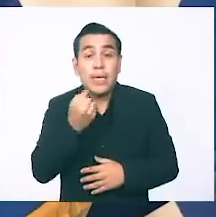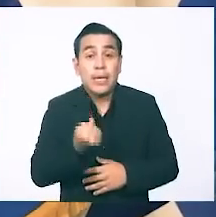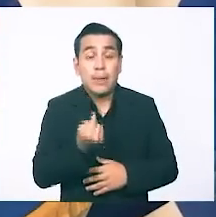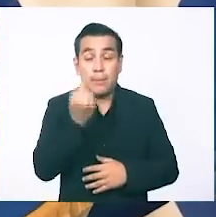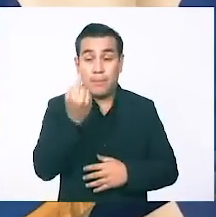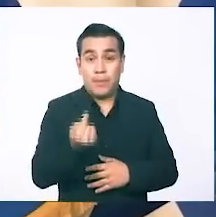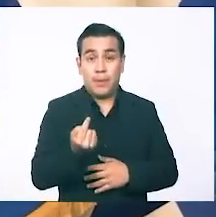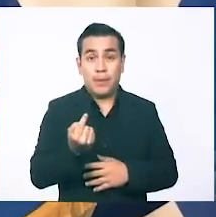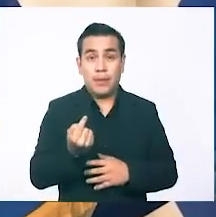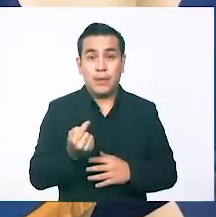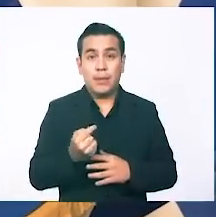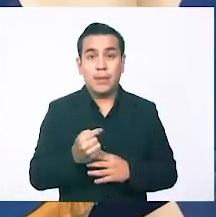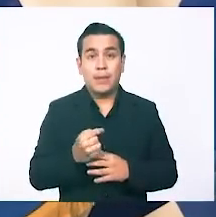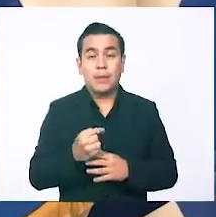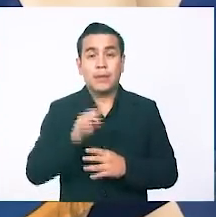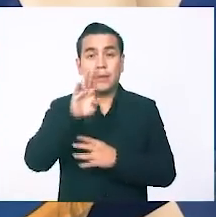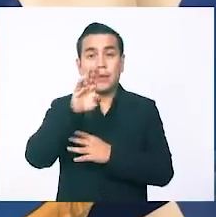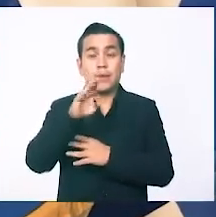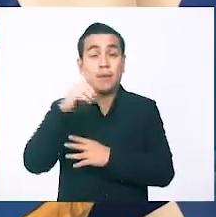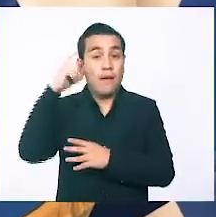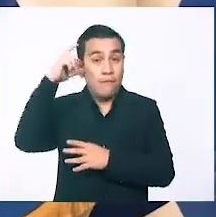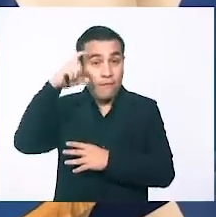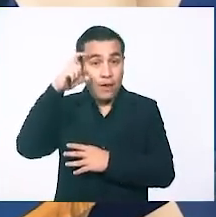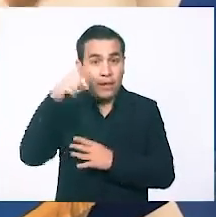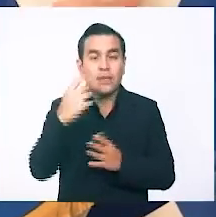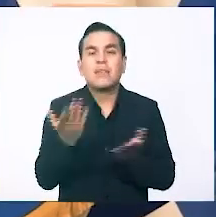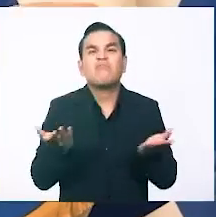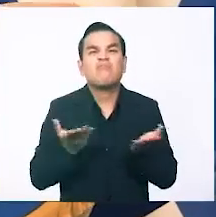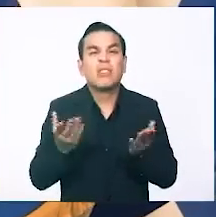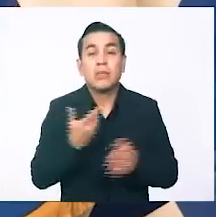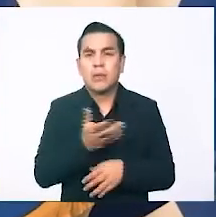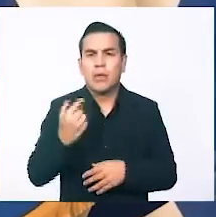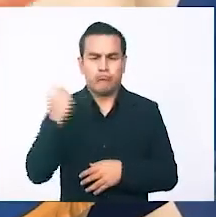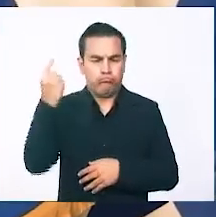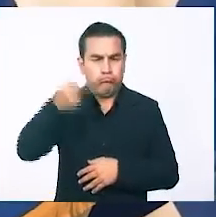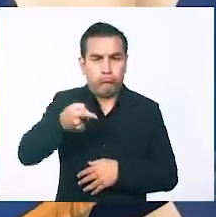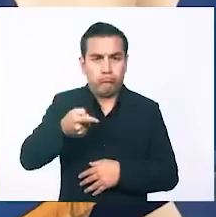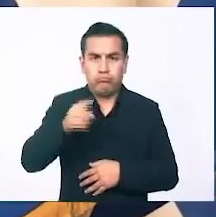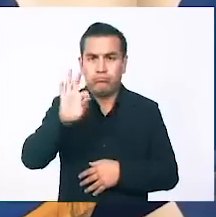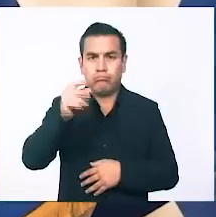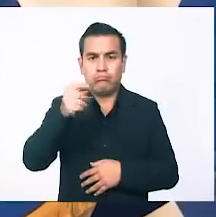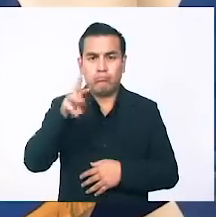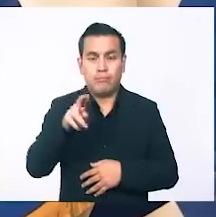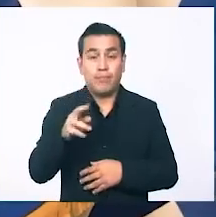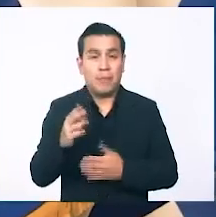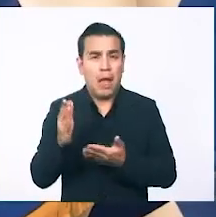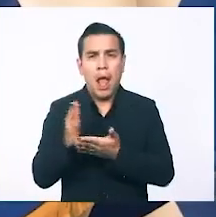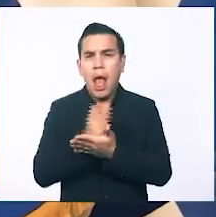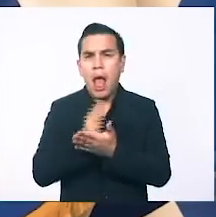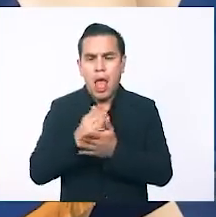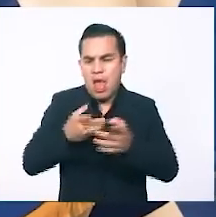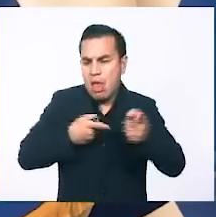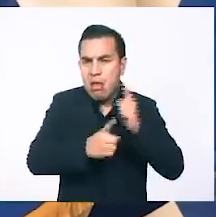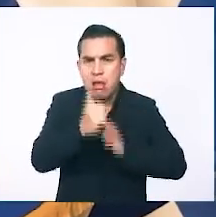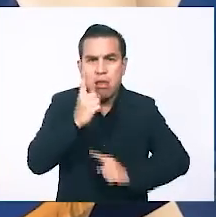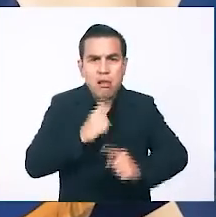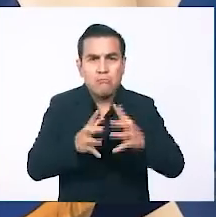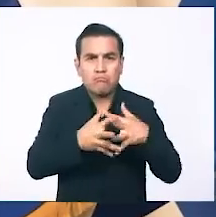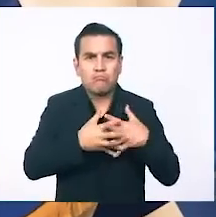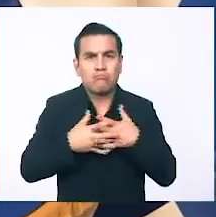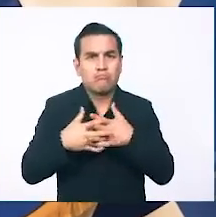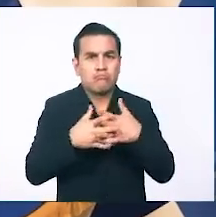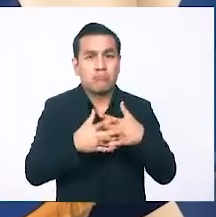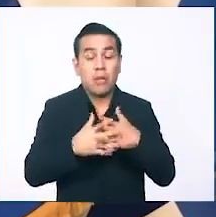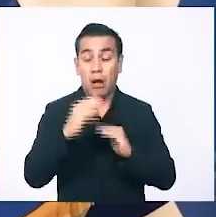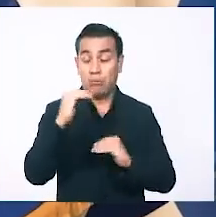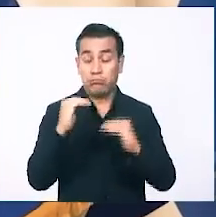y no dejó al fiscal de Trump. Y nadie le está exigiendo que lo deje. Y yo no he visto ninguna condena internacional que pida que haya balance